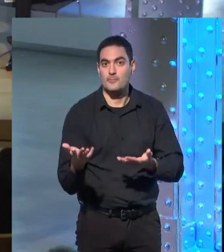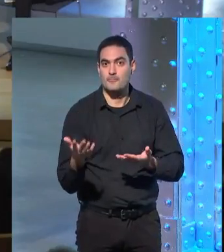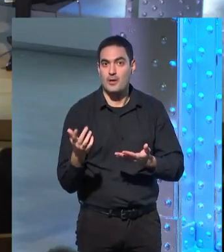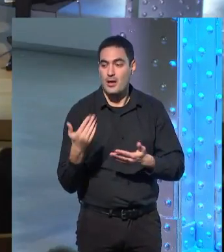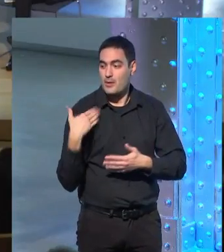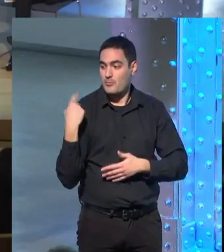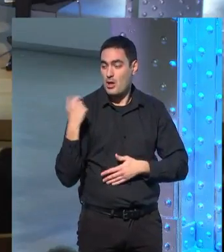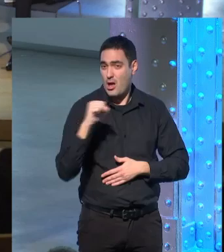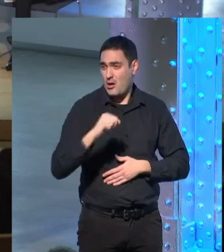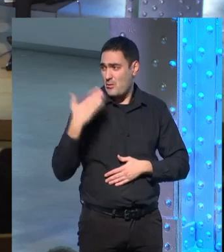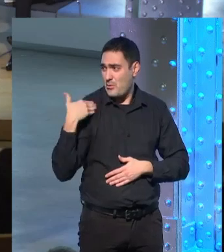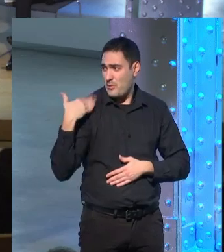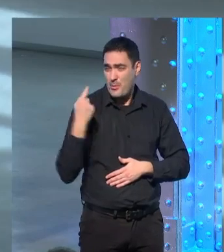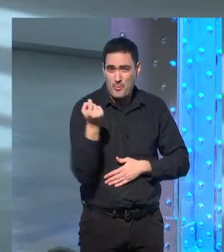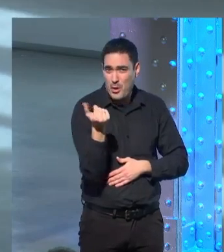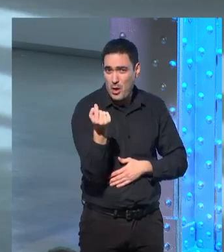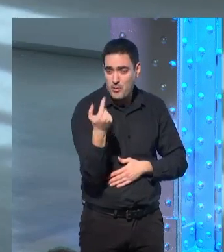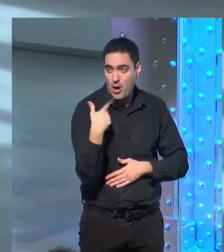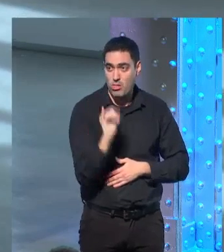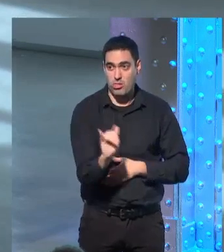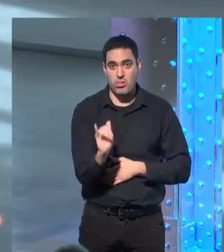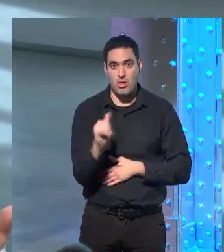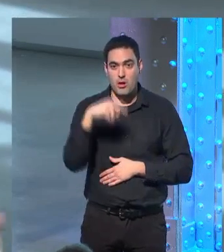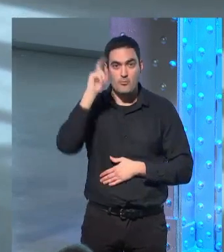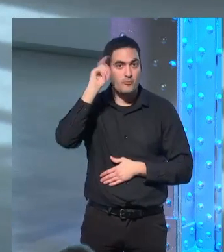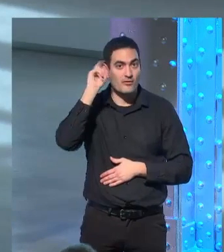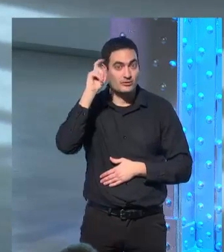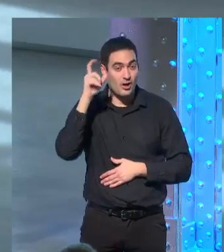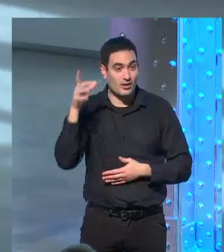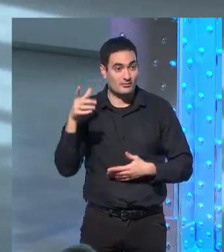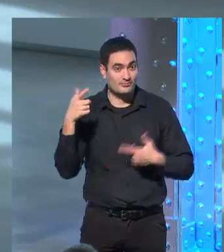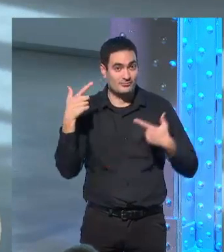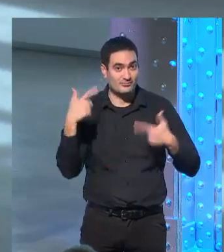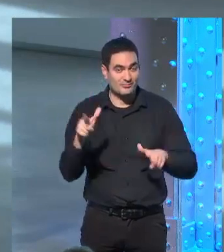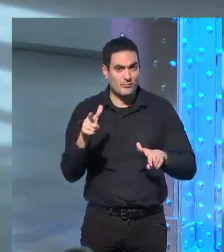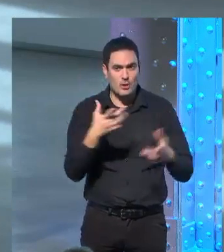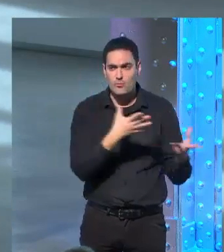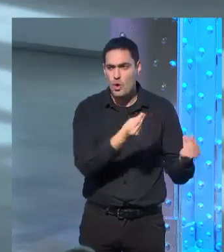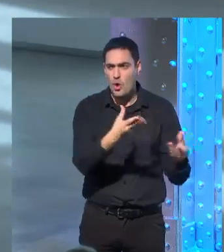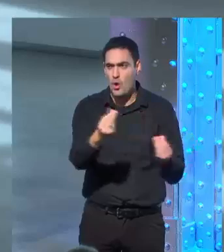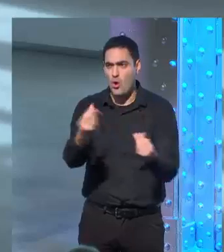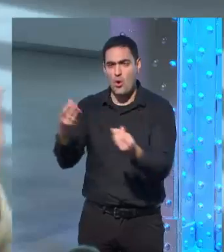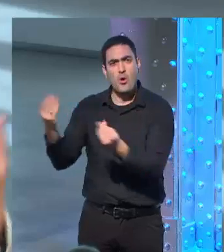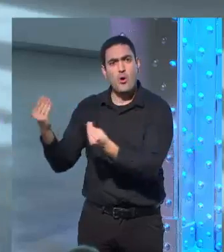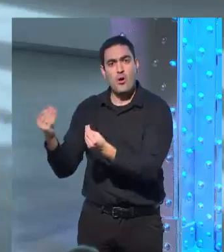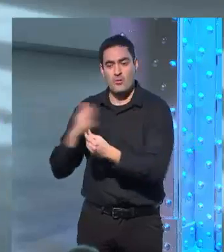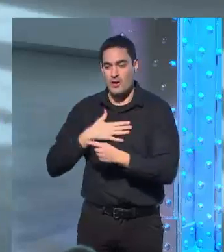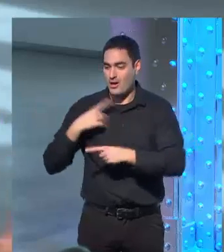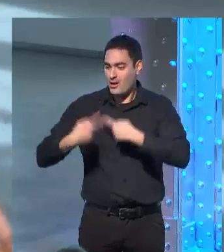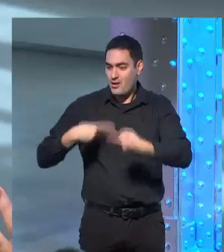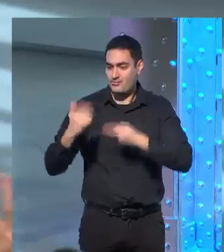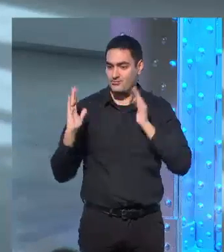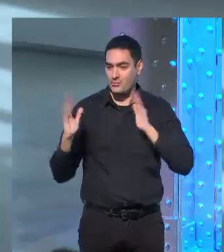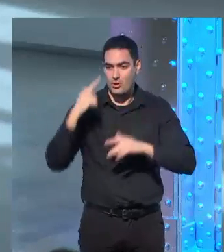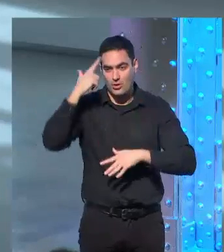es desde hace pocos años que disponemos, pues los profesores, supongo que igualmente habrá muchos de mi generación, evidentemente,